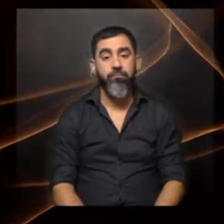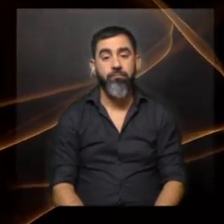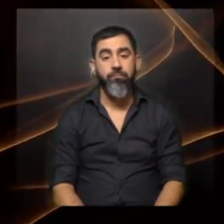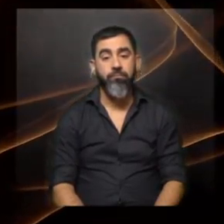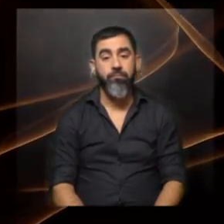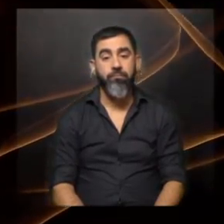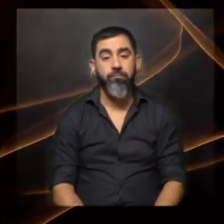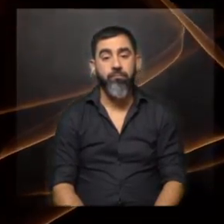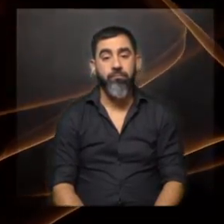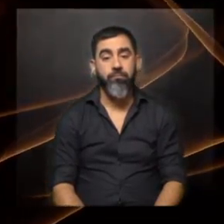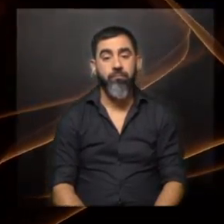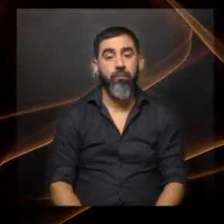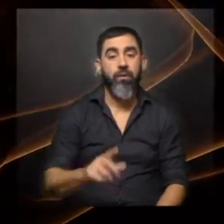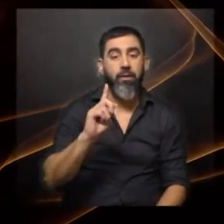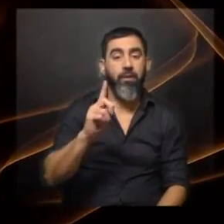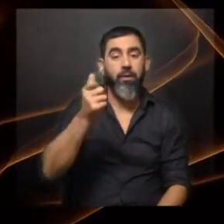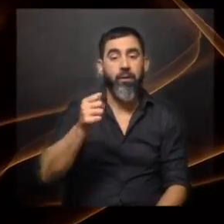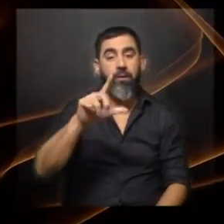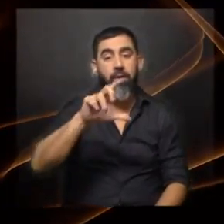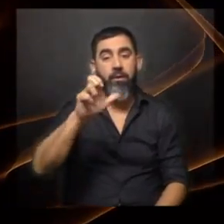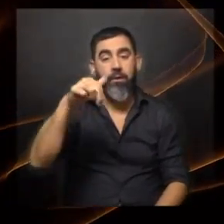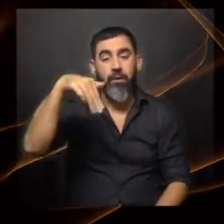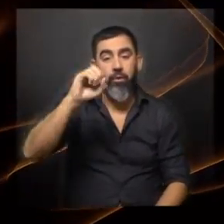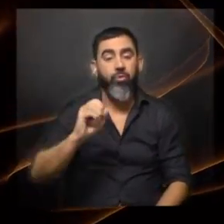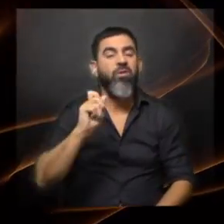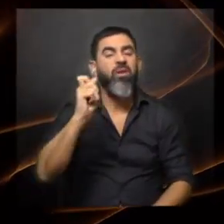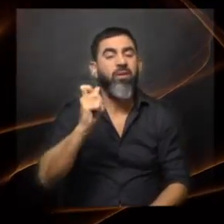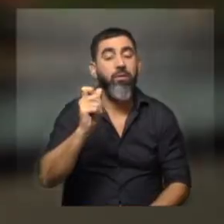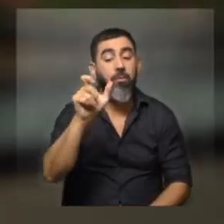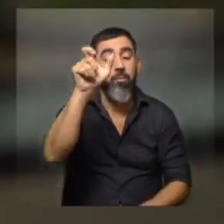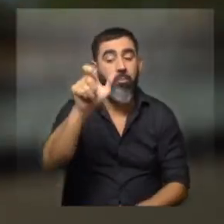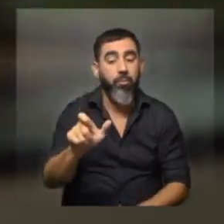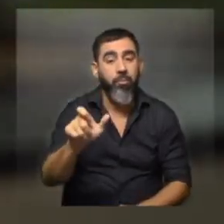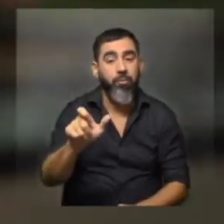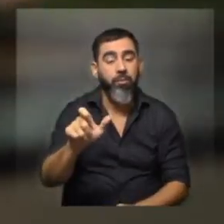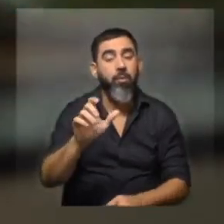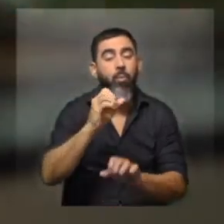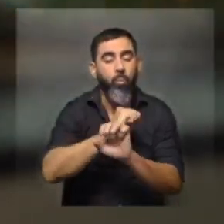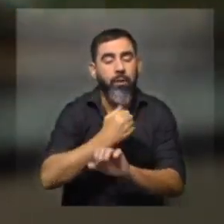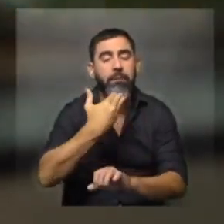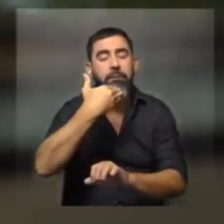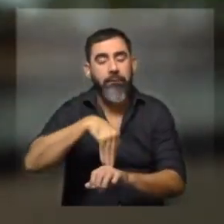Galeno fue una persona que, digamos, pudo interpretar